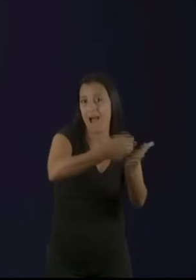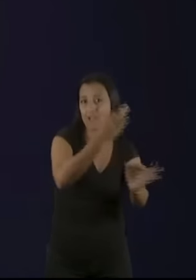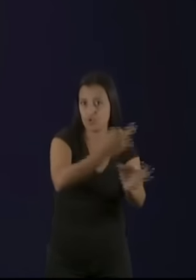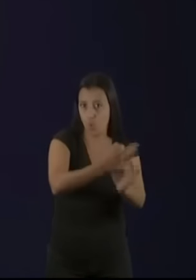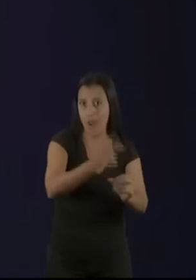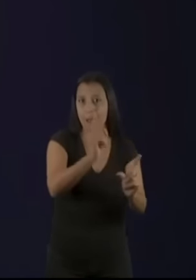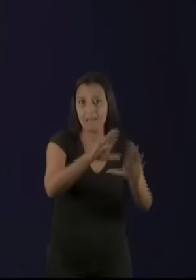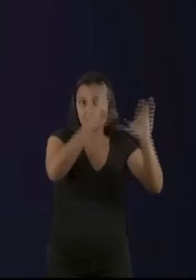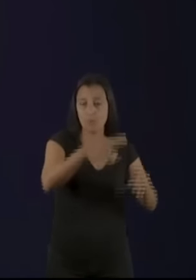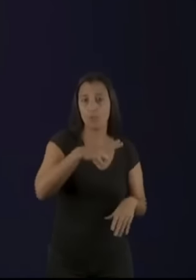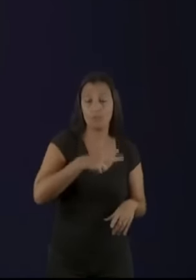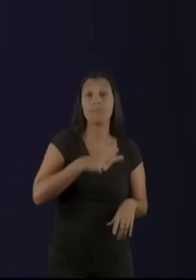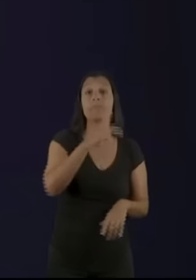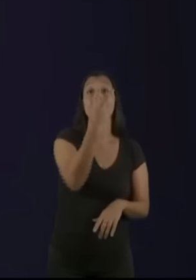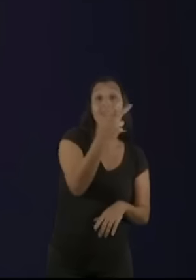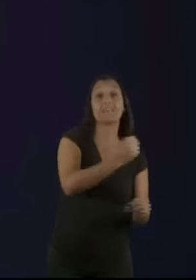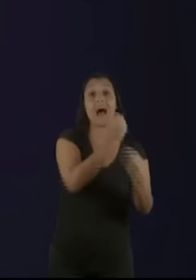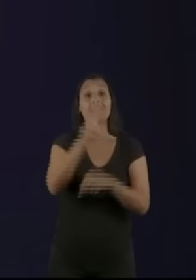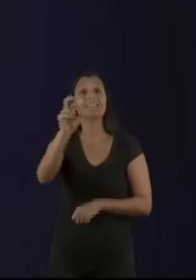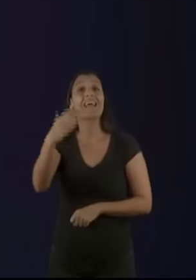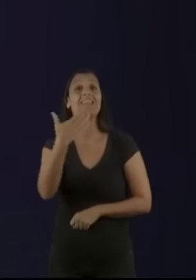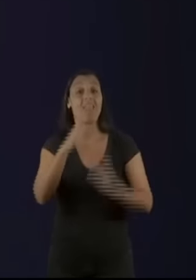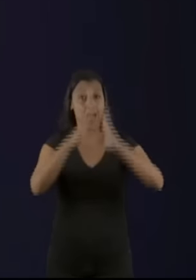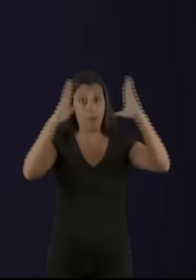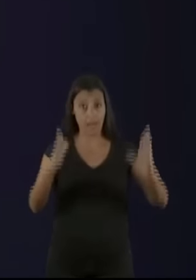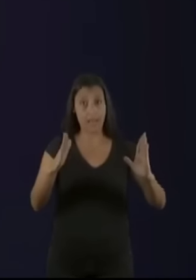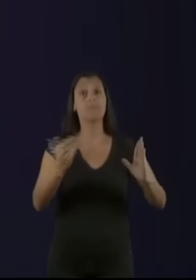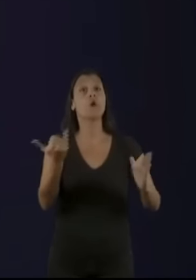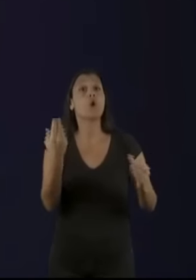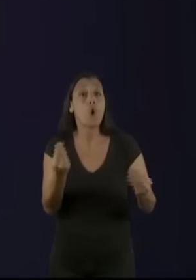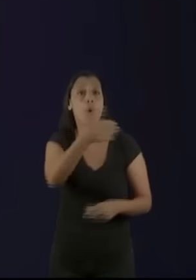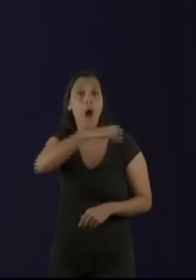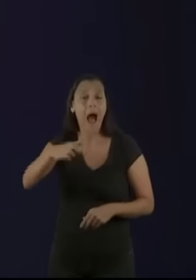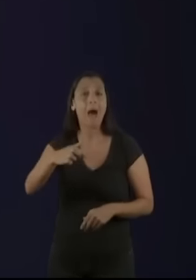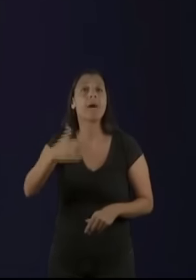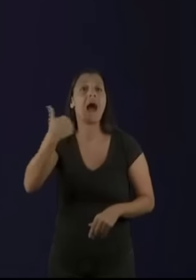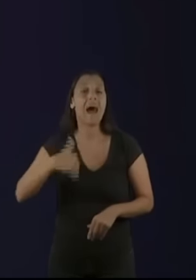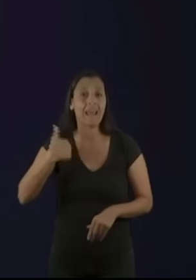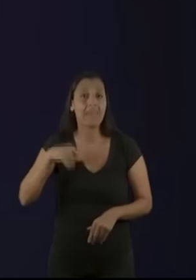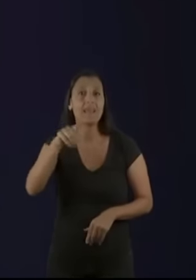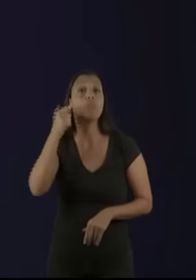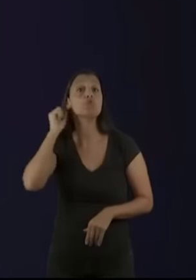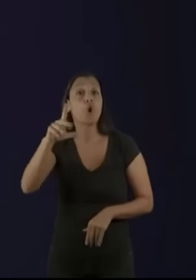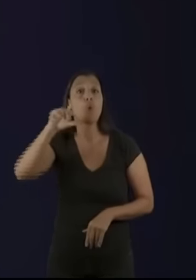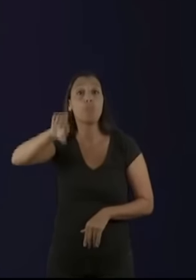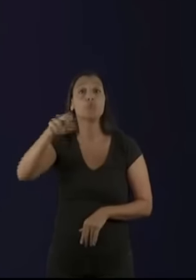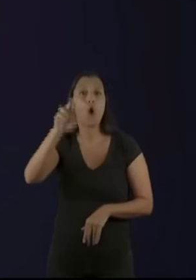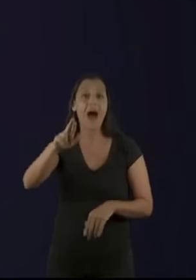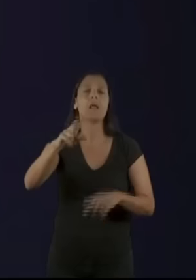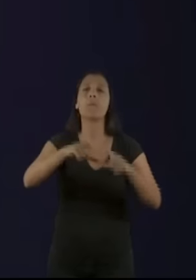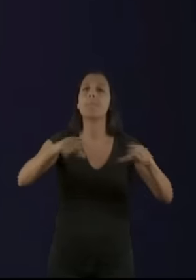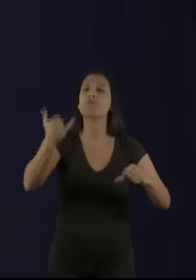este Rango de fechas Del 3 al 30 de abril a través de Argentina gov.ar el voucher que va a tener un